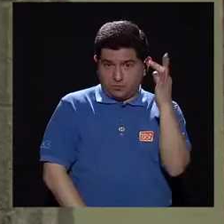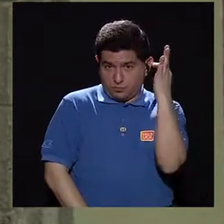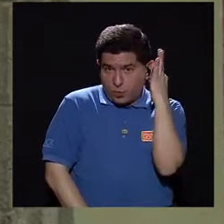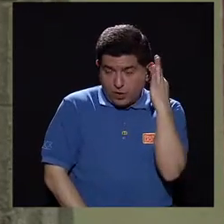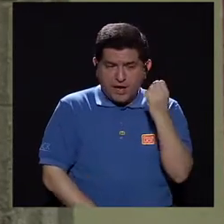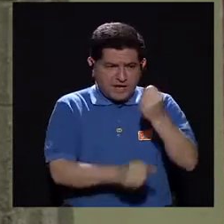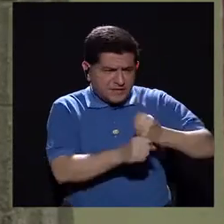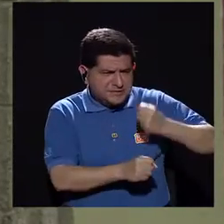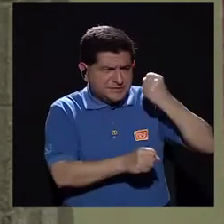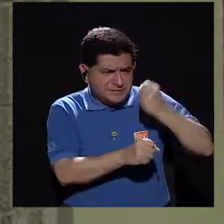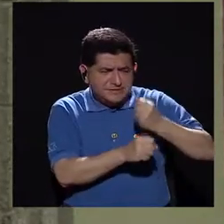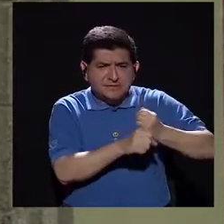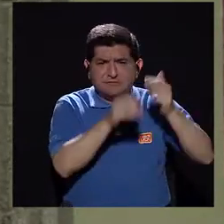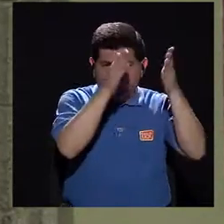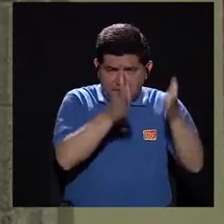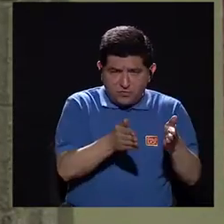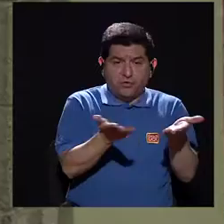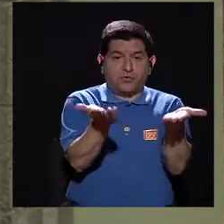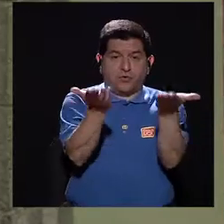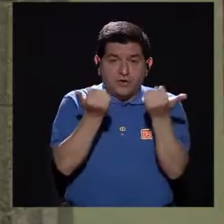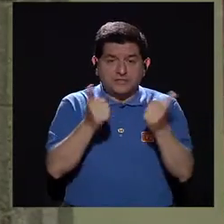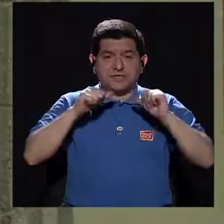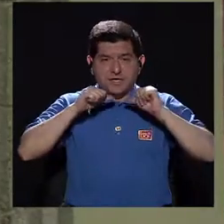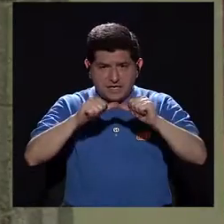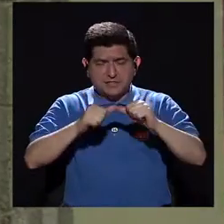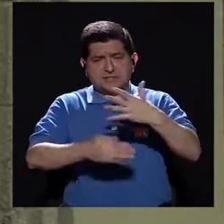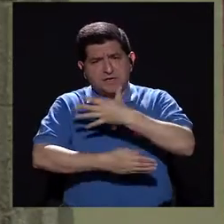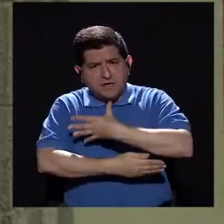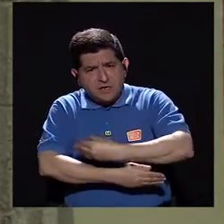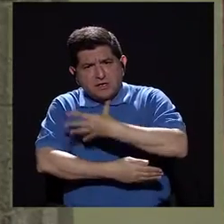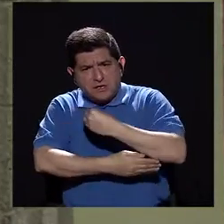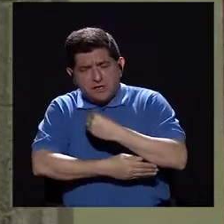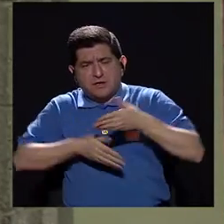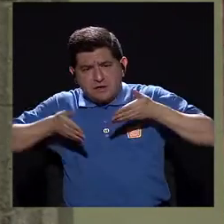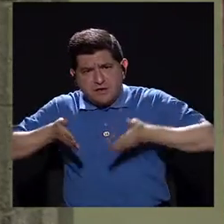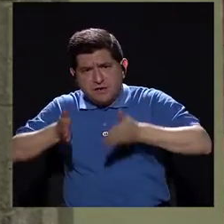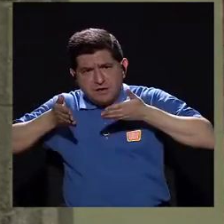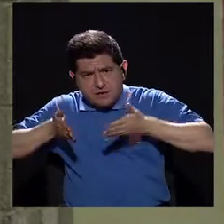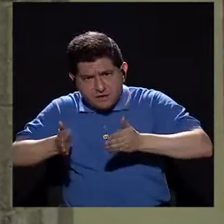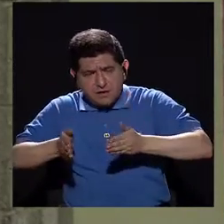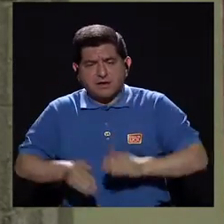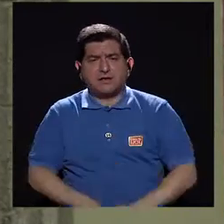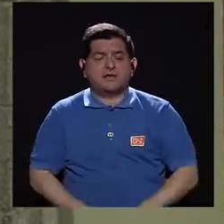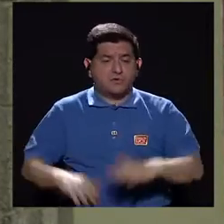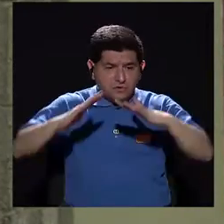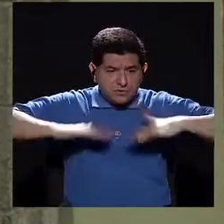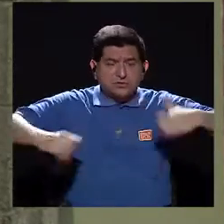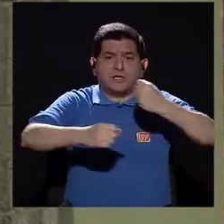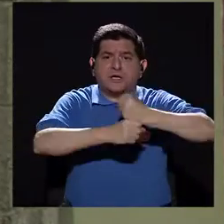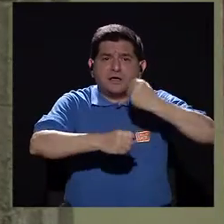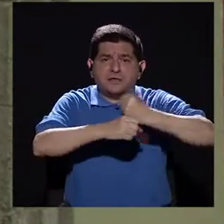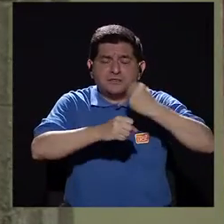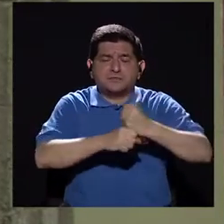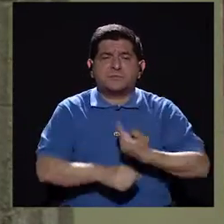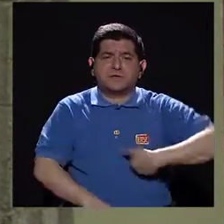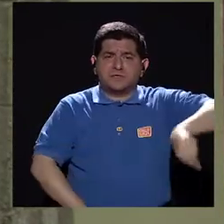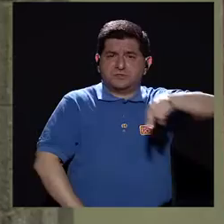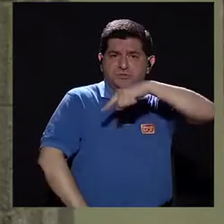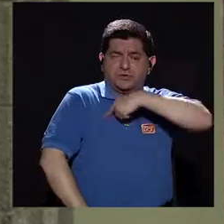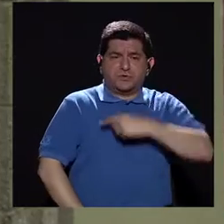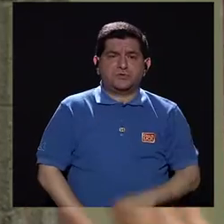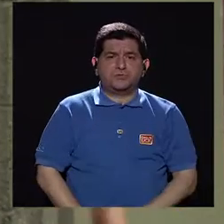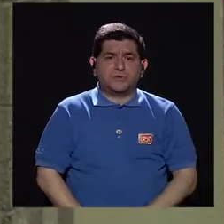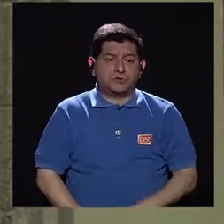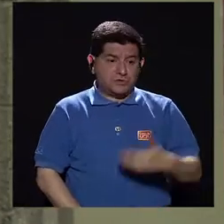las mujeres que trabajamos y que queremos continuar dándole de mamar a nuestros hijos e hijas en nuestros espacios de trabajo